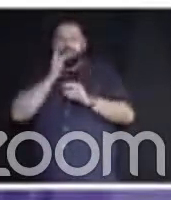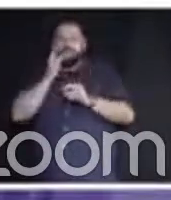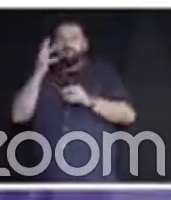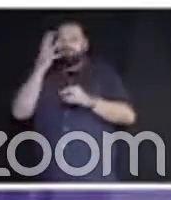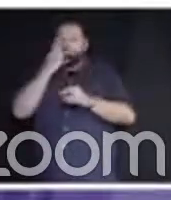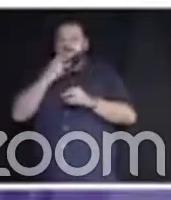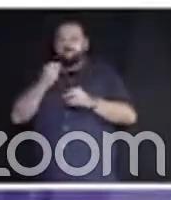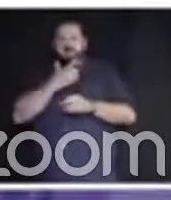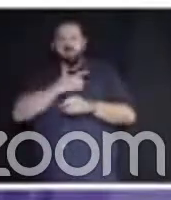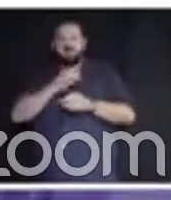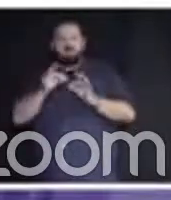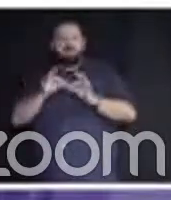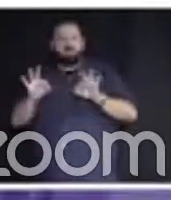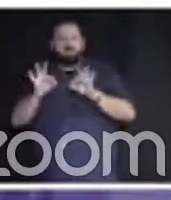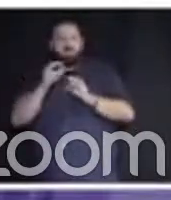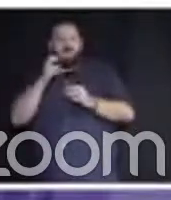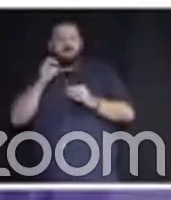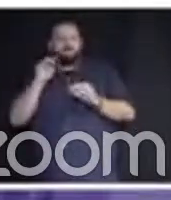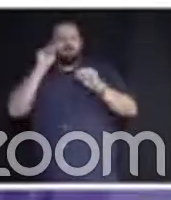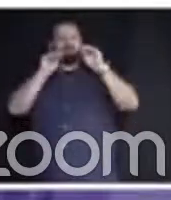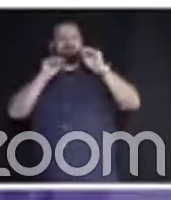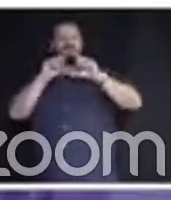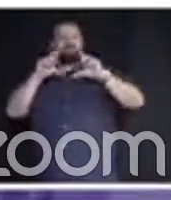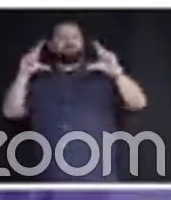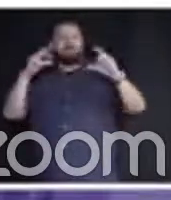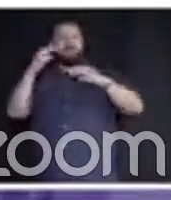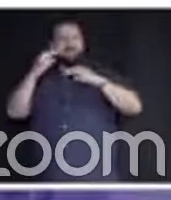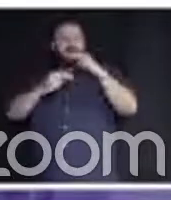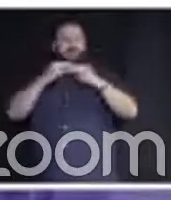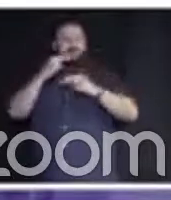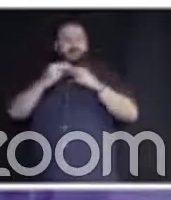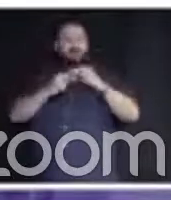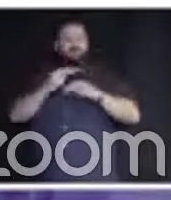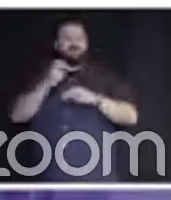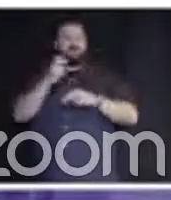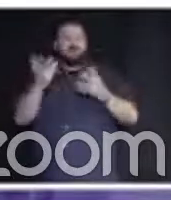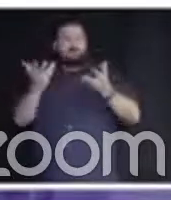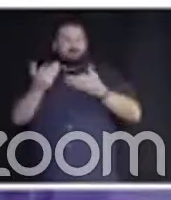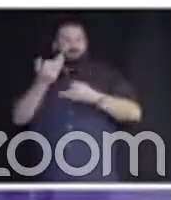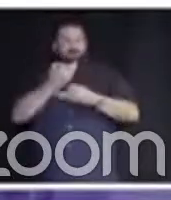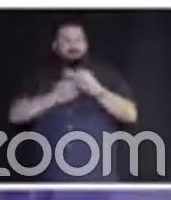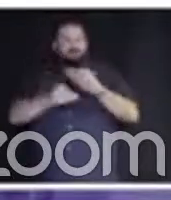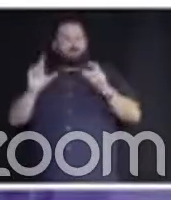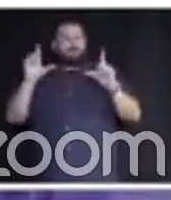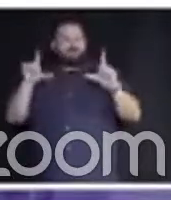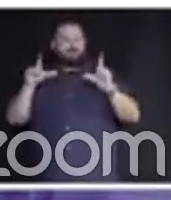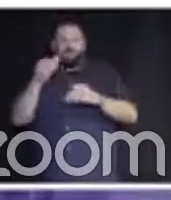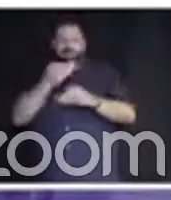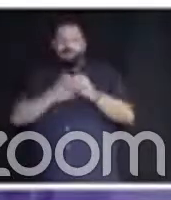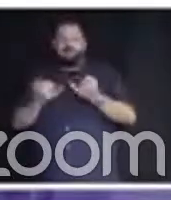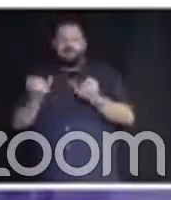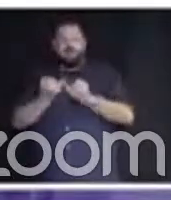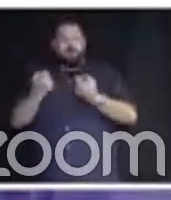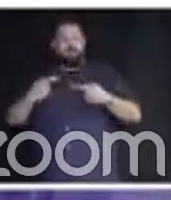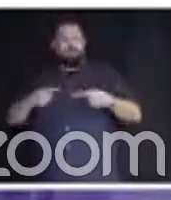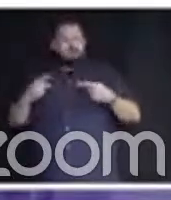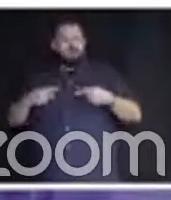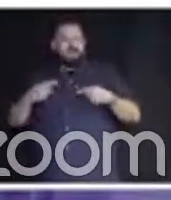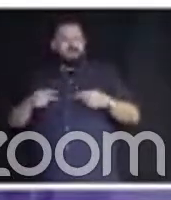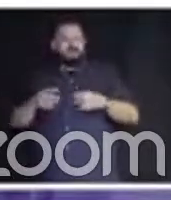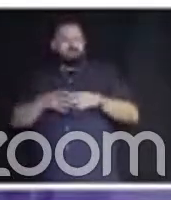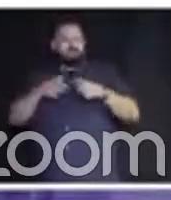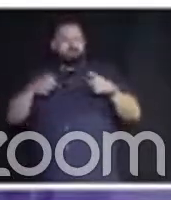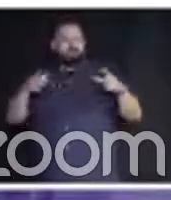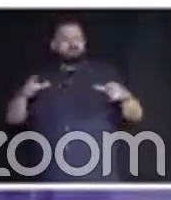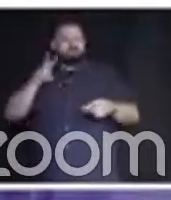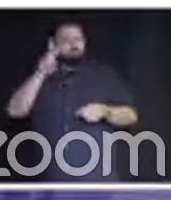de las frases más importantes. Entonces, estamos haciendo esa dinámica con una plataforma, con la gente creciendo, y ha habido